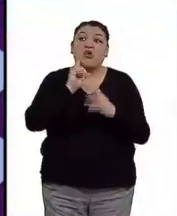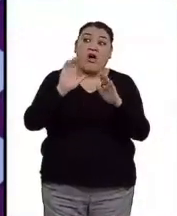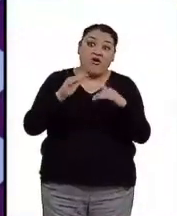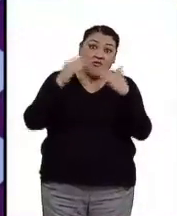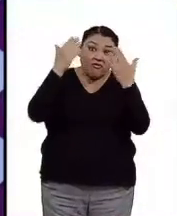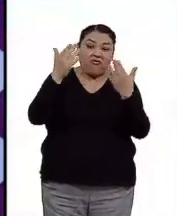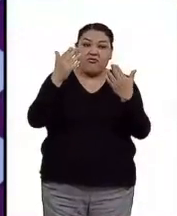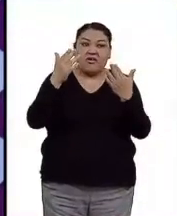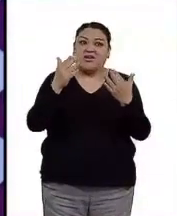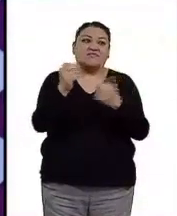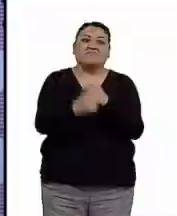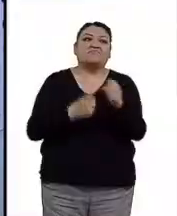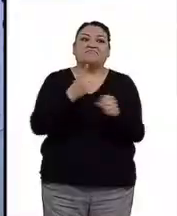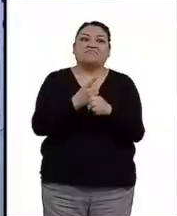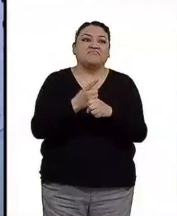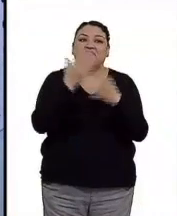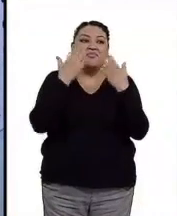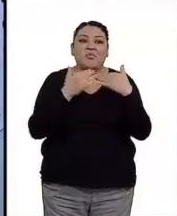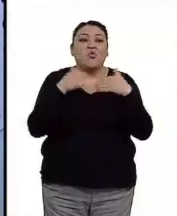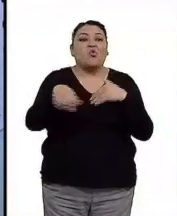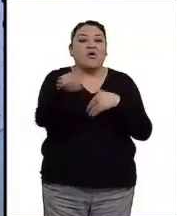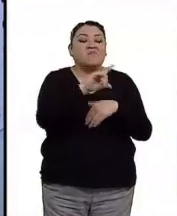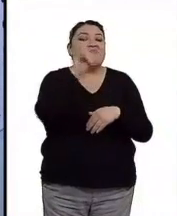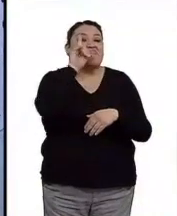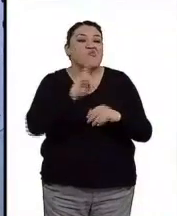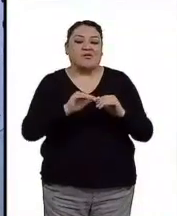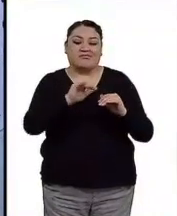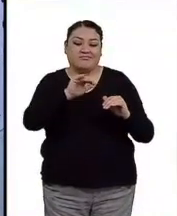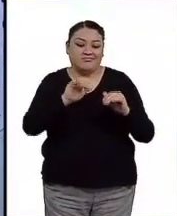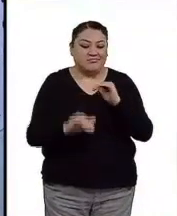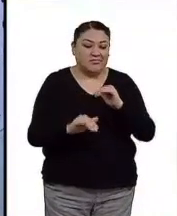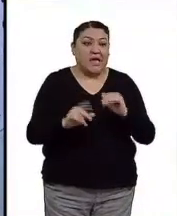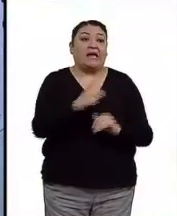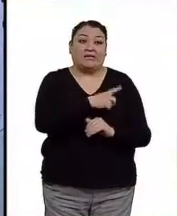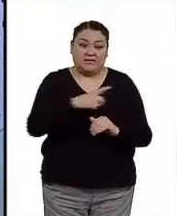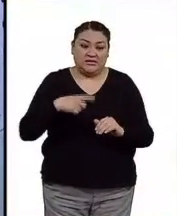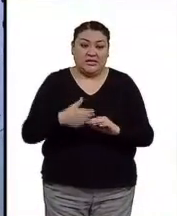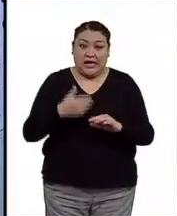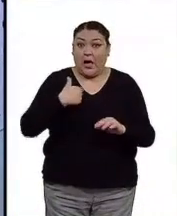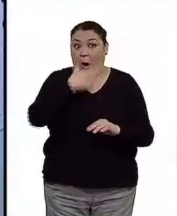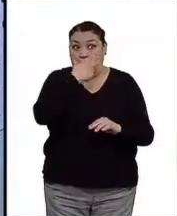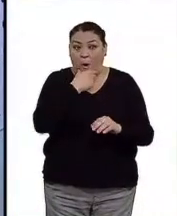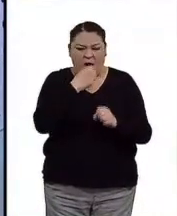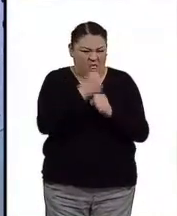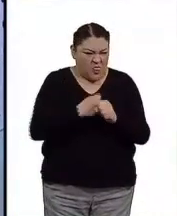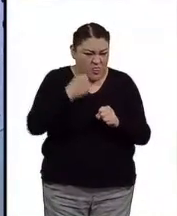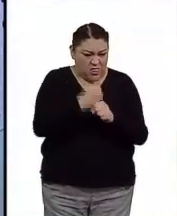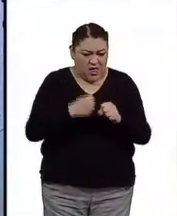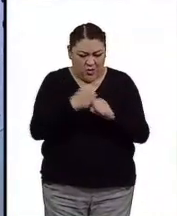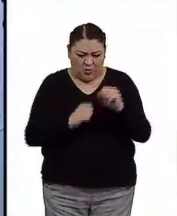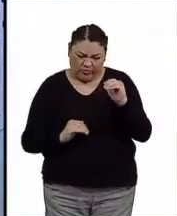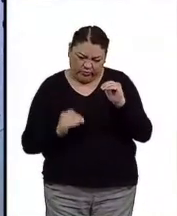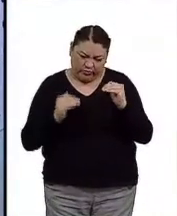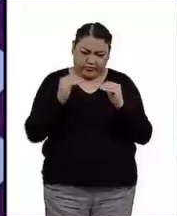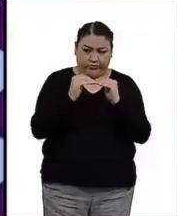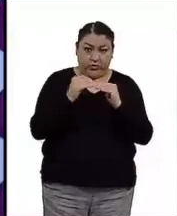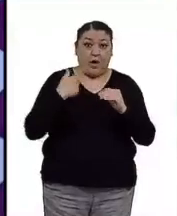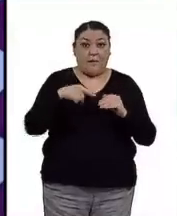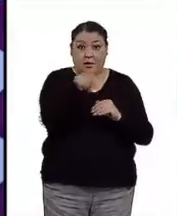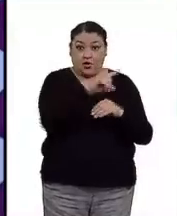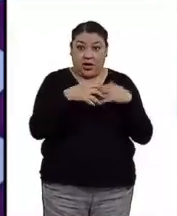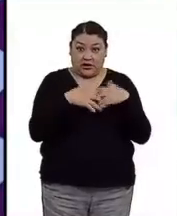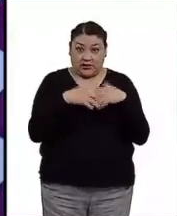la desventaja de ser mujeres. Tienen que ser mejor que el hombre. ¿Por qué? Porque contratar a una mujer en la ideología de las empresas te